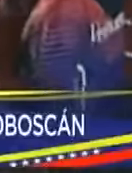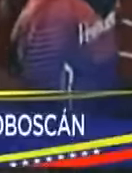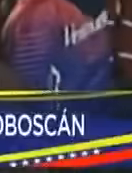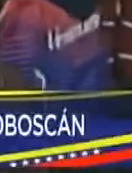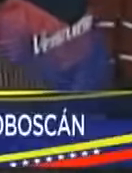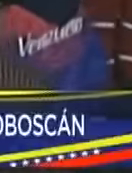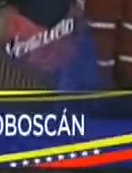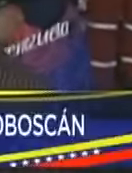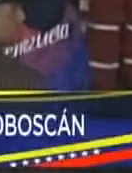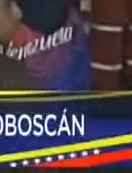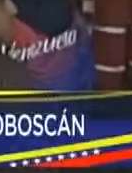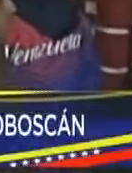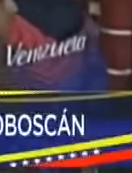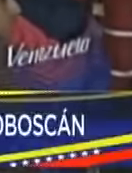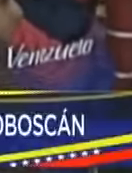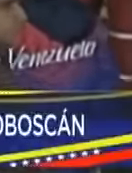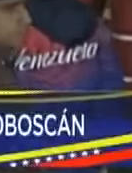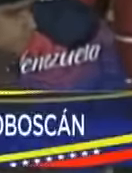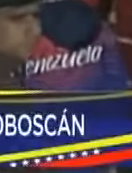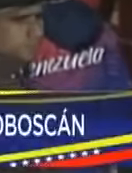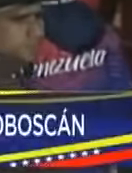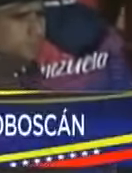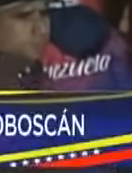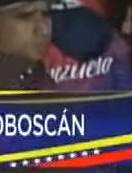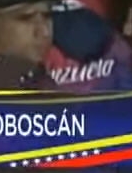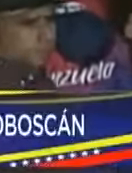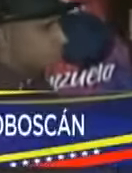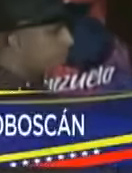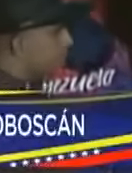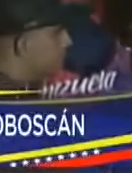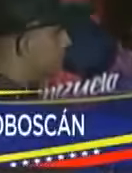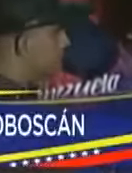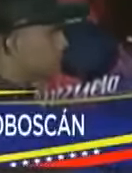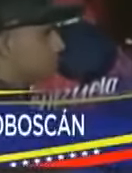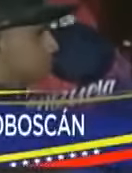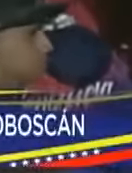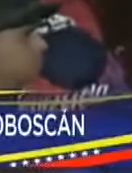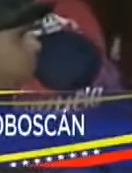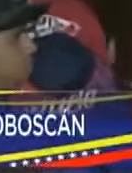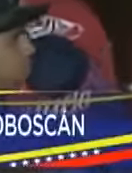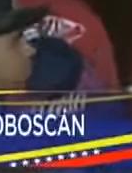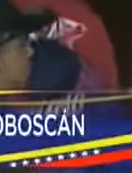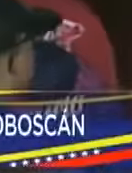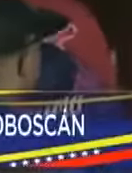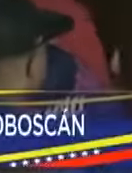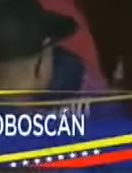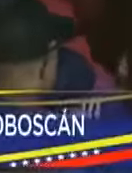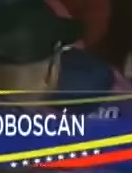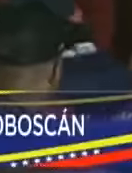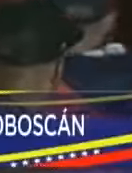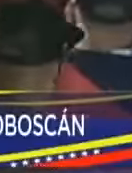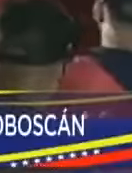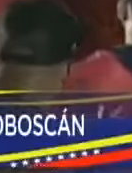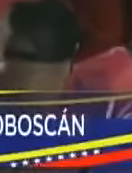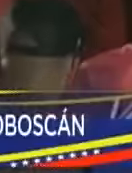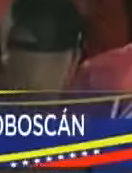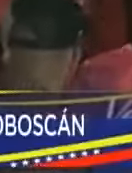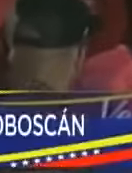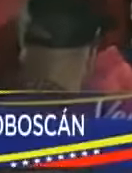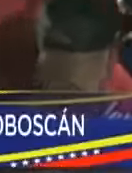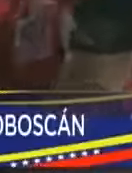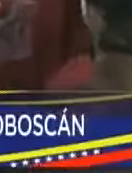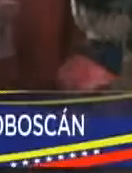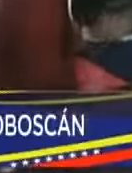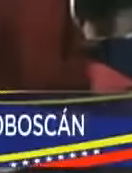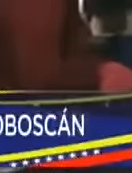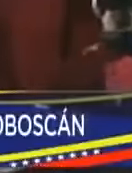afirmaba que ya PDVSA se encuentra por encima de los 950 mil barriles de crudo y muy seguramente en las próximas semanas estaremos llegando